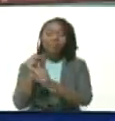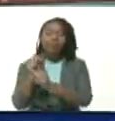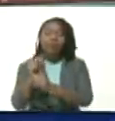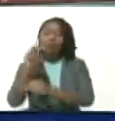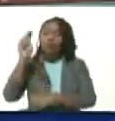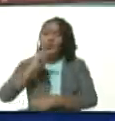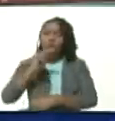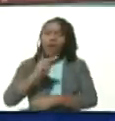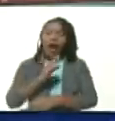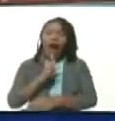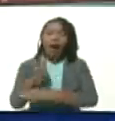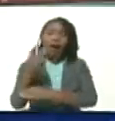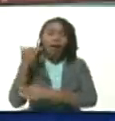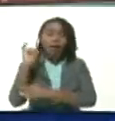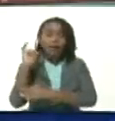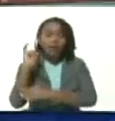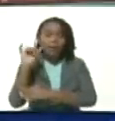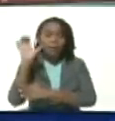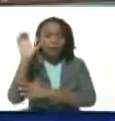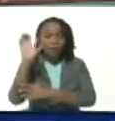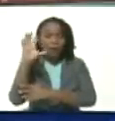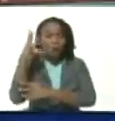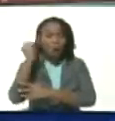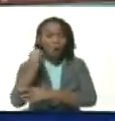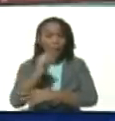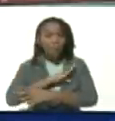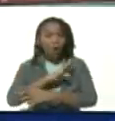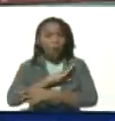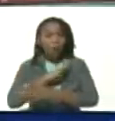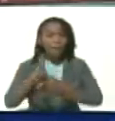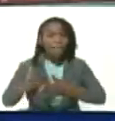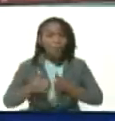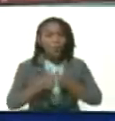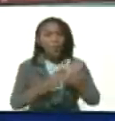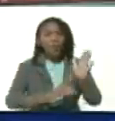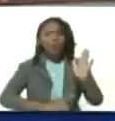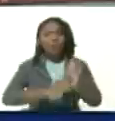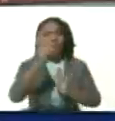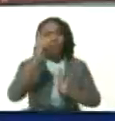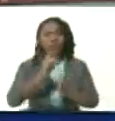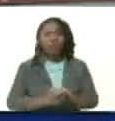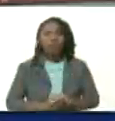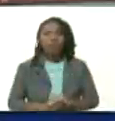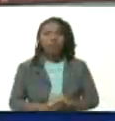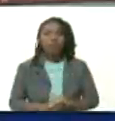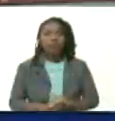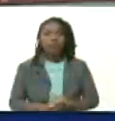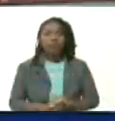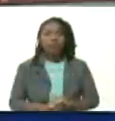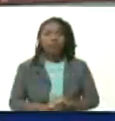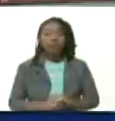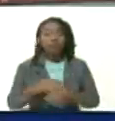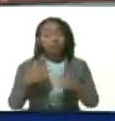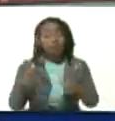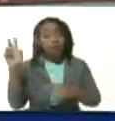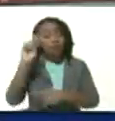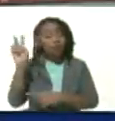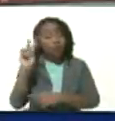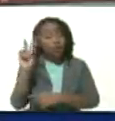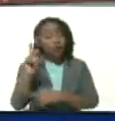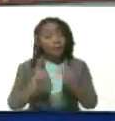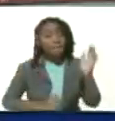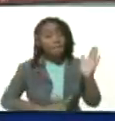será un país que logre su propio camino del desarrollo. En el caso de Venezuela, el